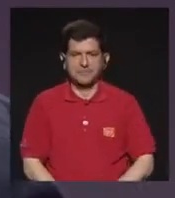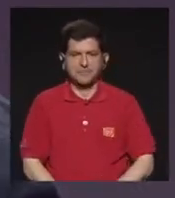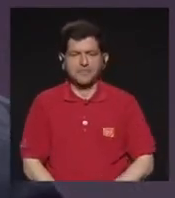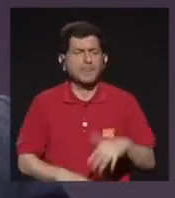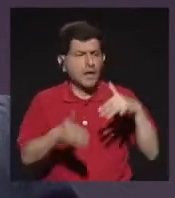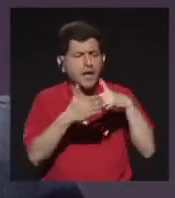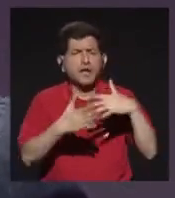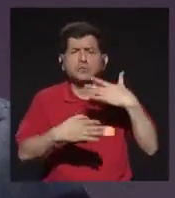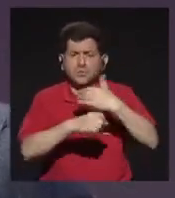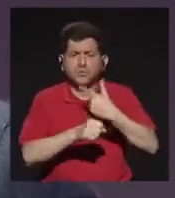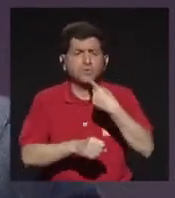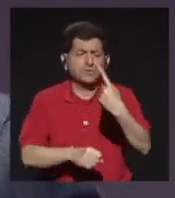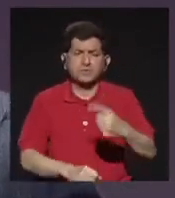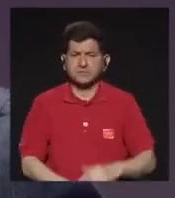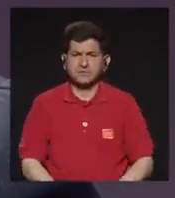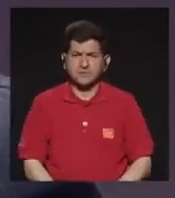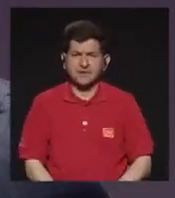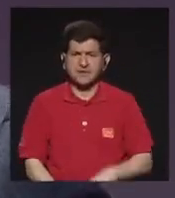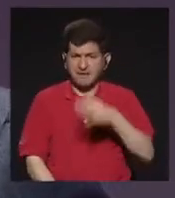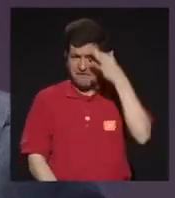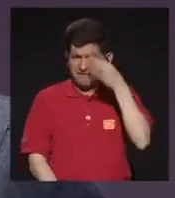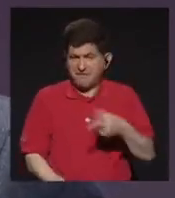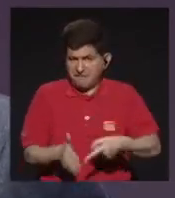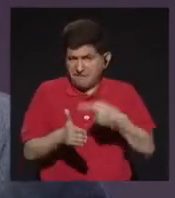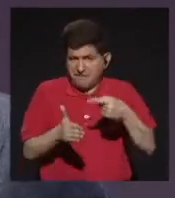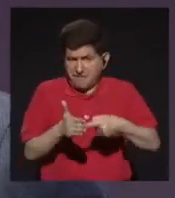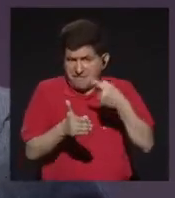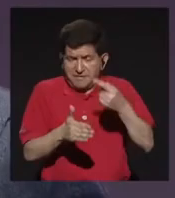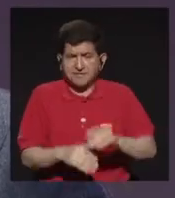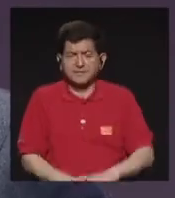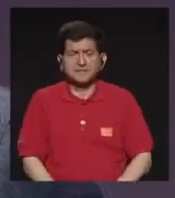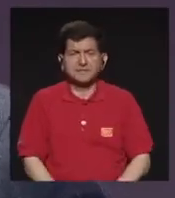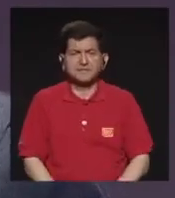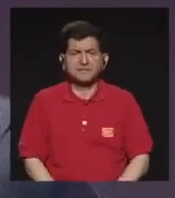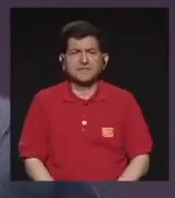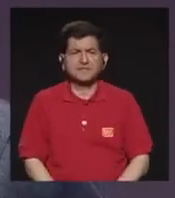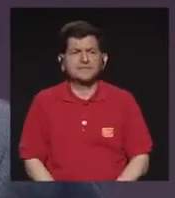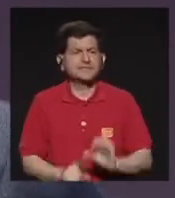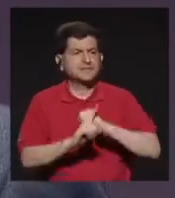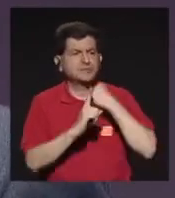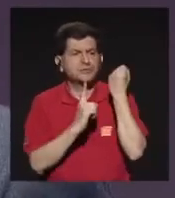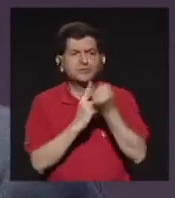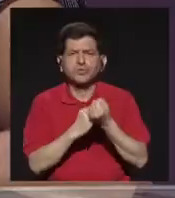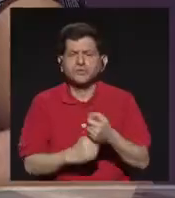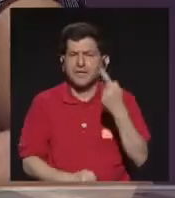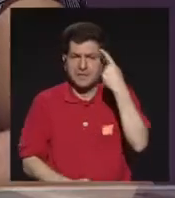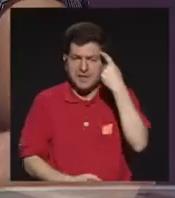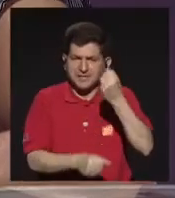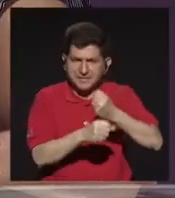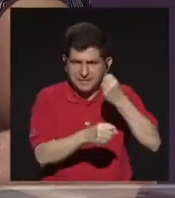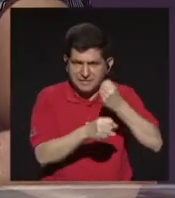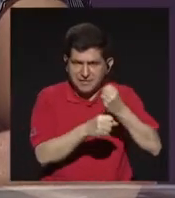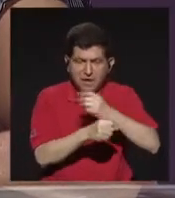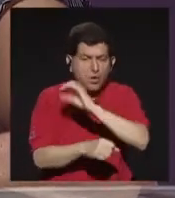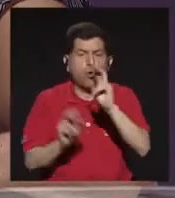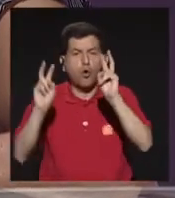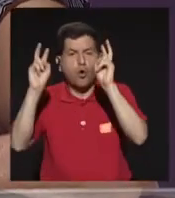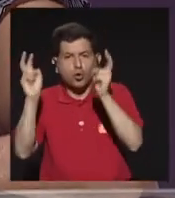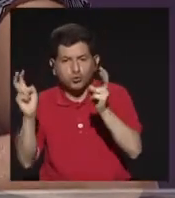estudios que se han hecho, se dice que lo que se cree muchas veces es como nuestra sociedad cree que hay oficios o hay